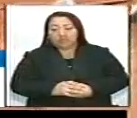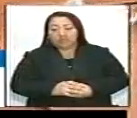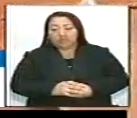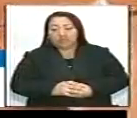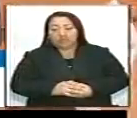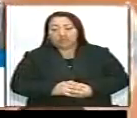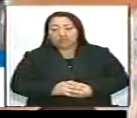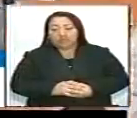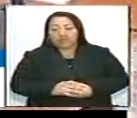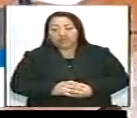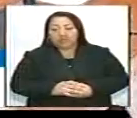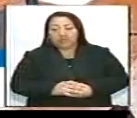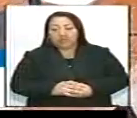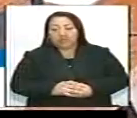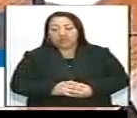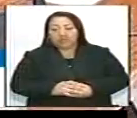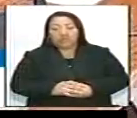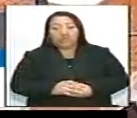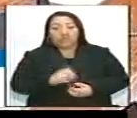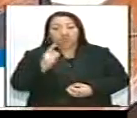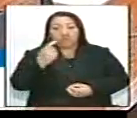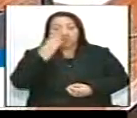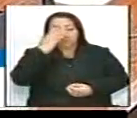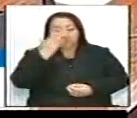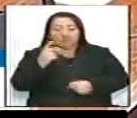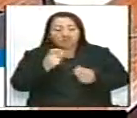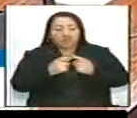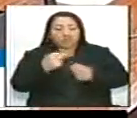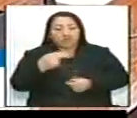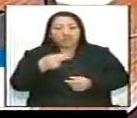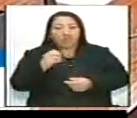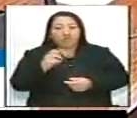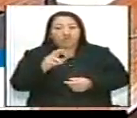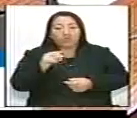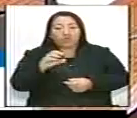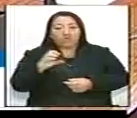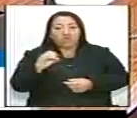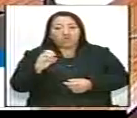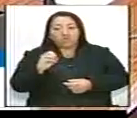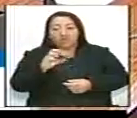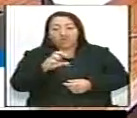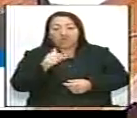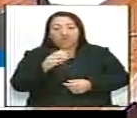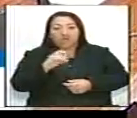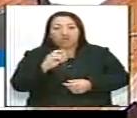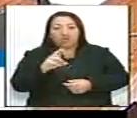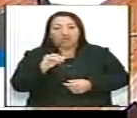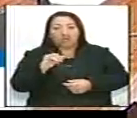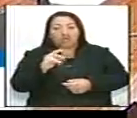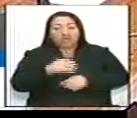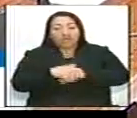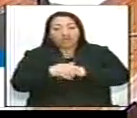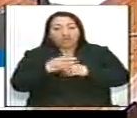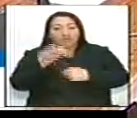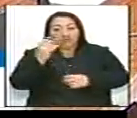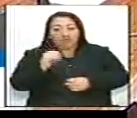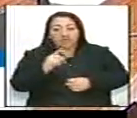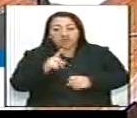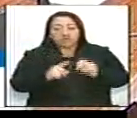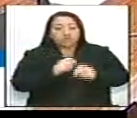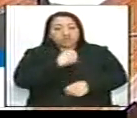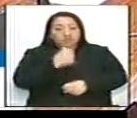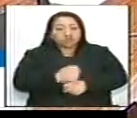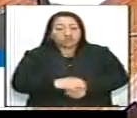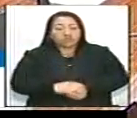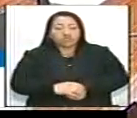Muy bien. En primer lugar, para saludar al congresista Horacio Pacori y felicitar por la iniciativa a las